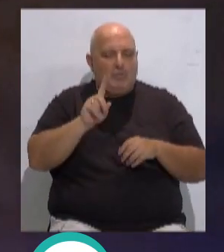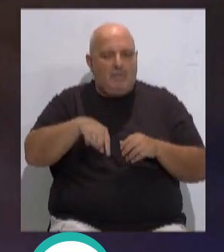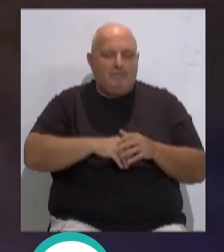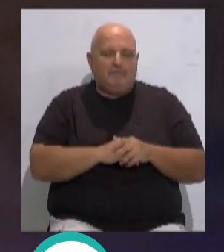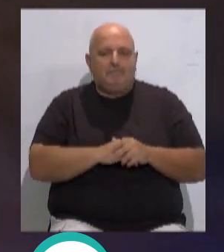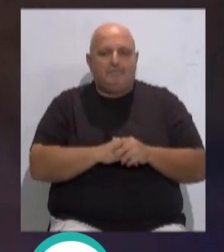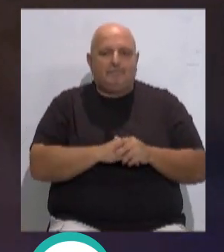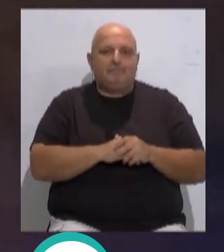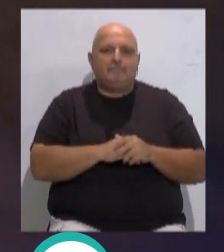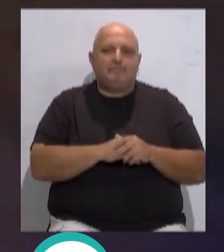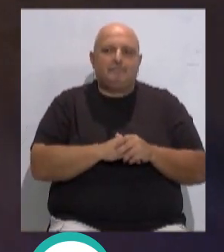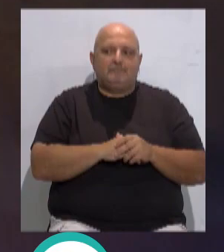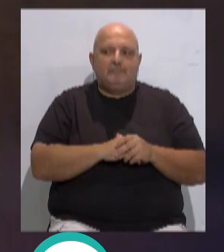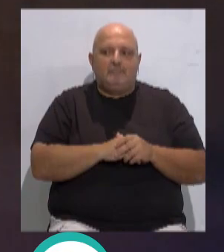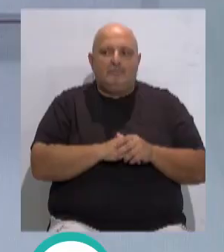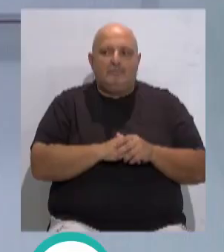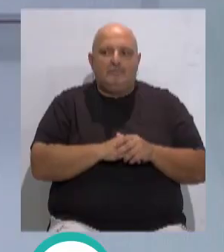arqueológicos.